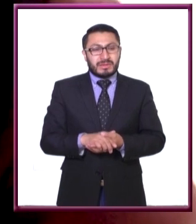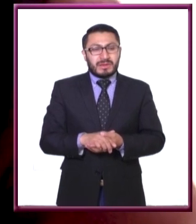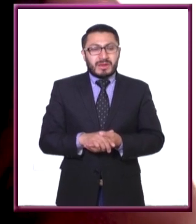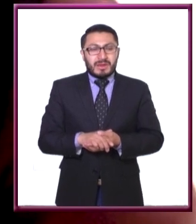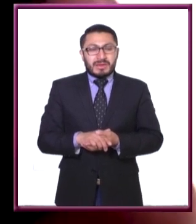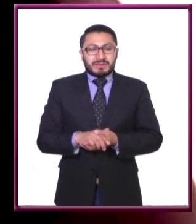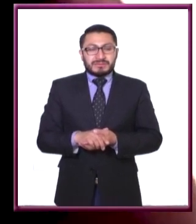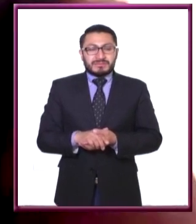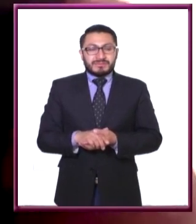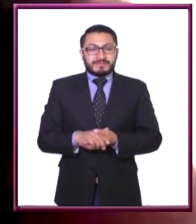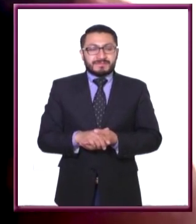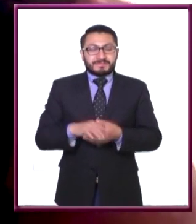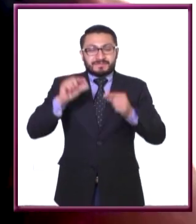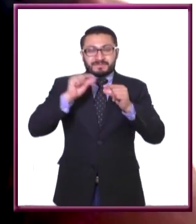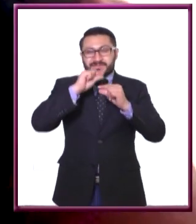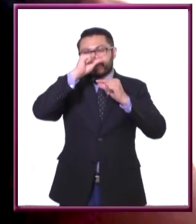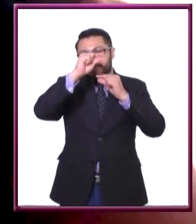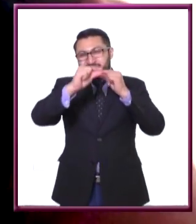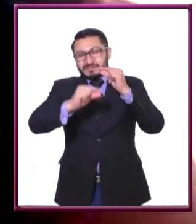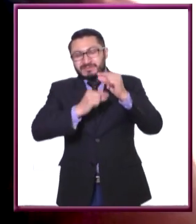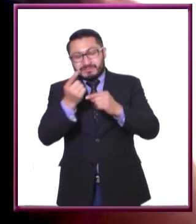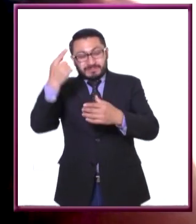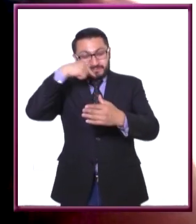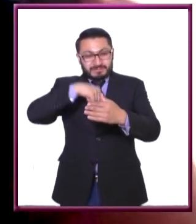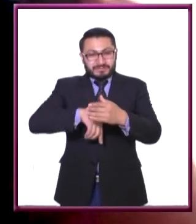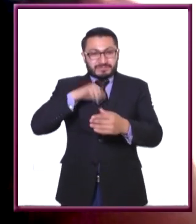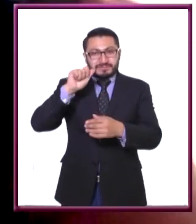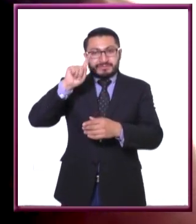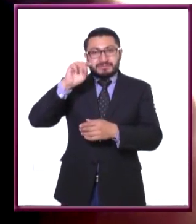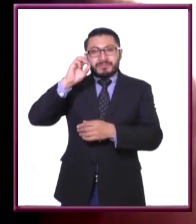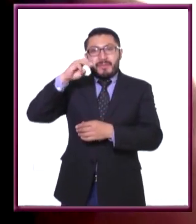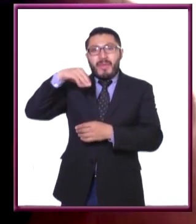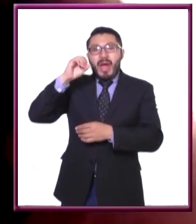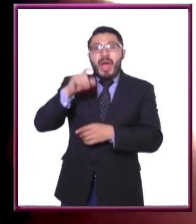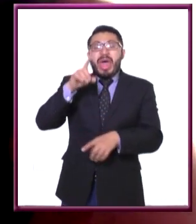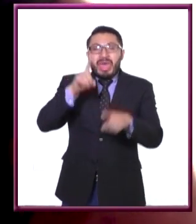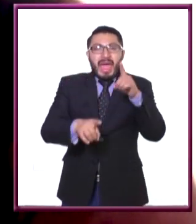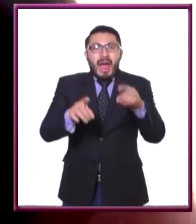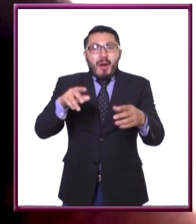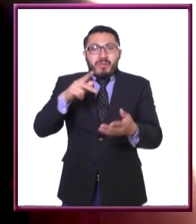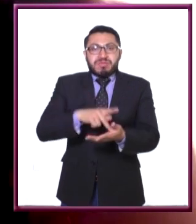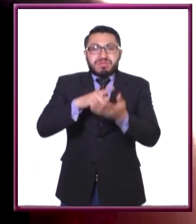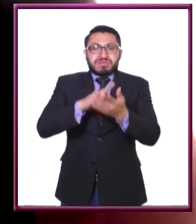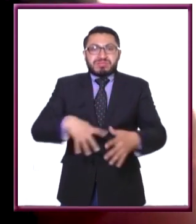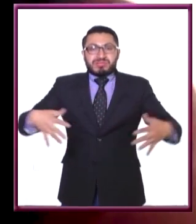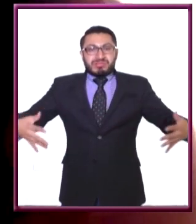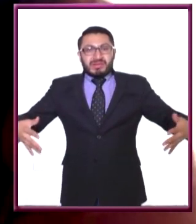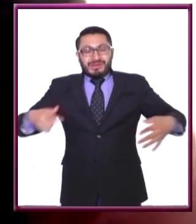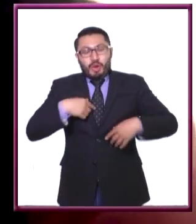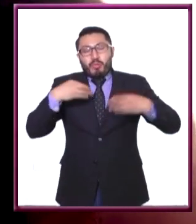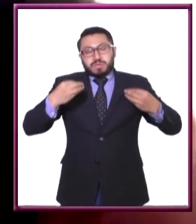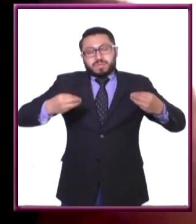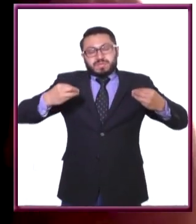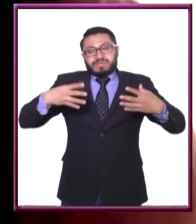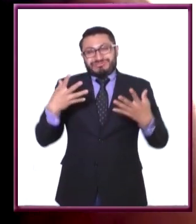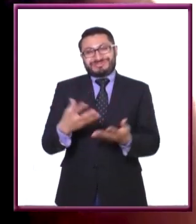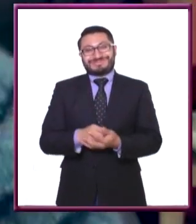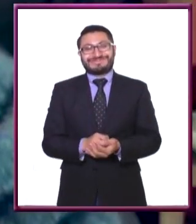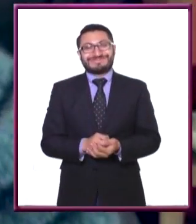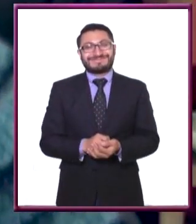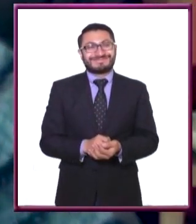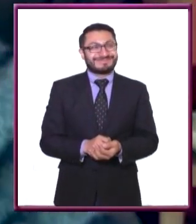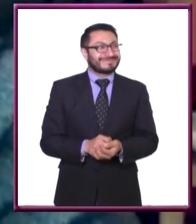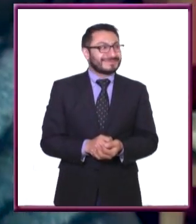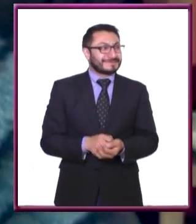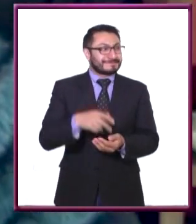extraordinaria de átomos, dependiendo del peso de cada uno, por supuesto. Yo, por ejemplo, tengo muchos átomos, como